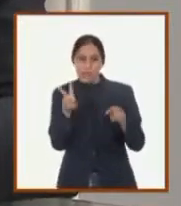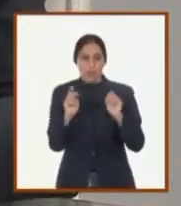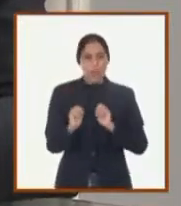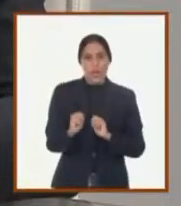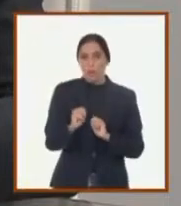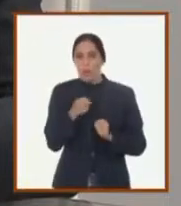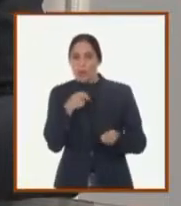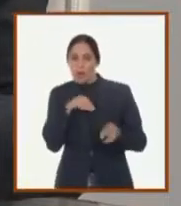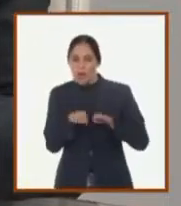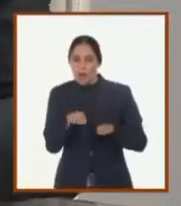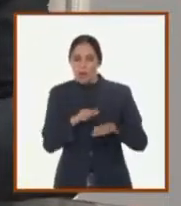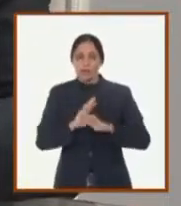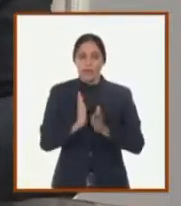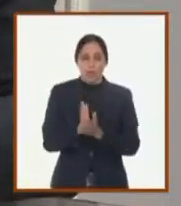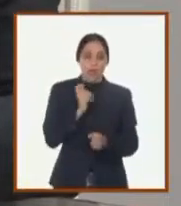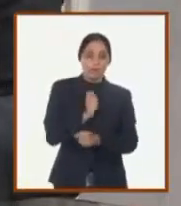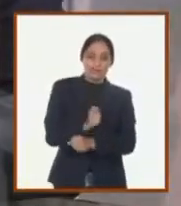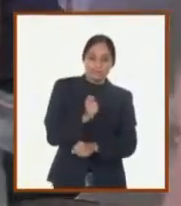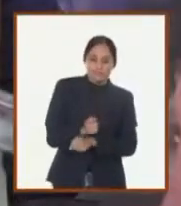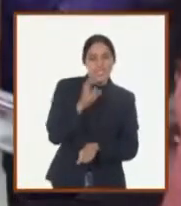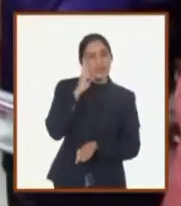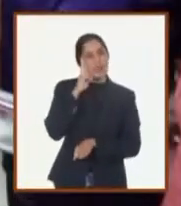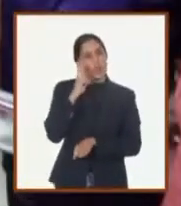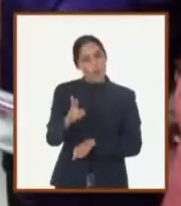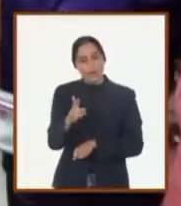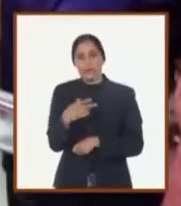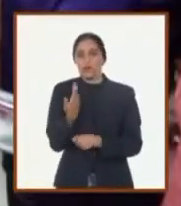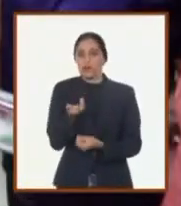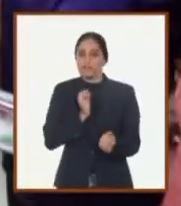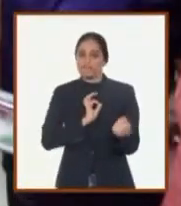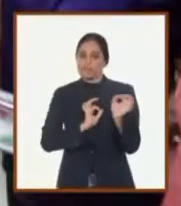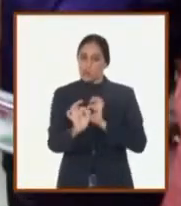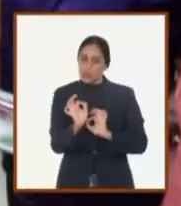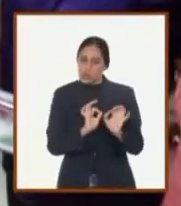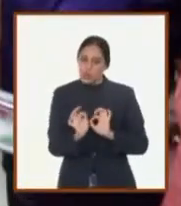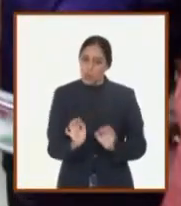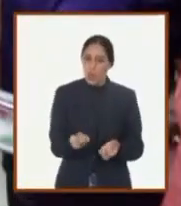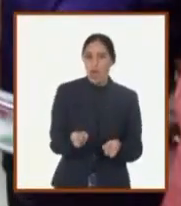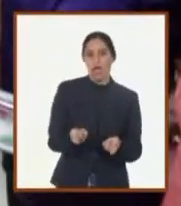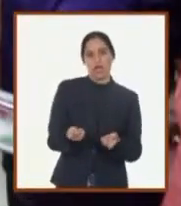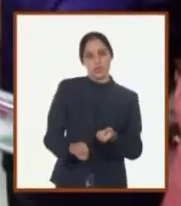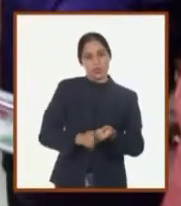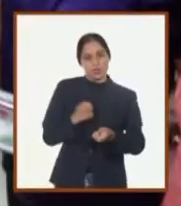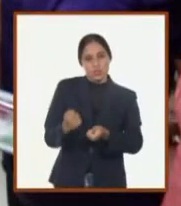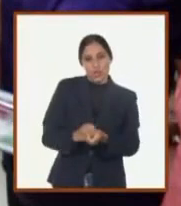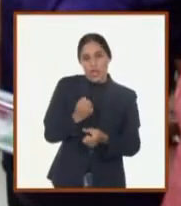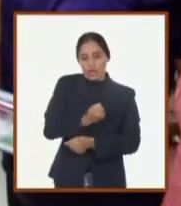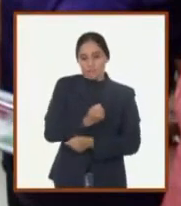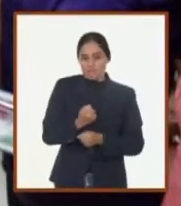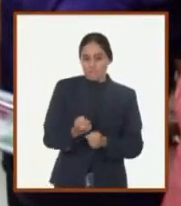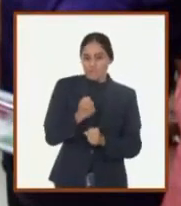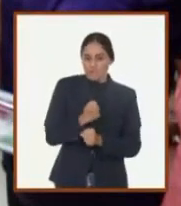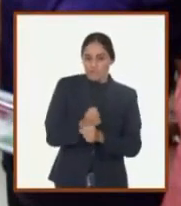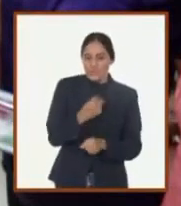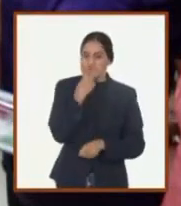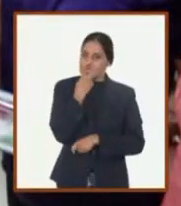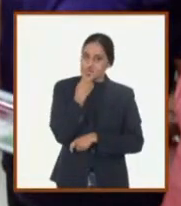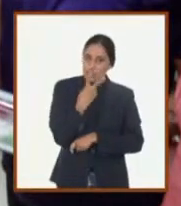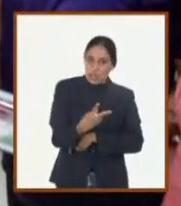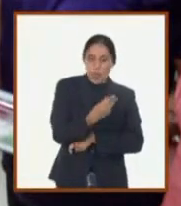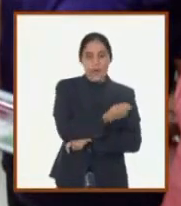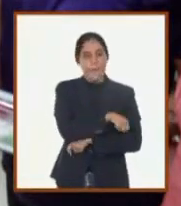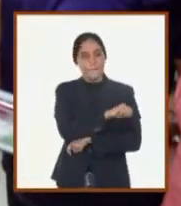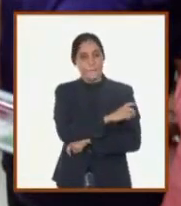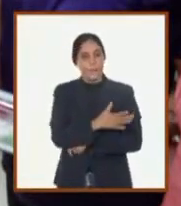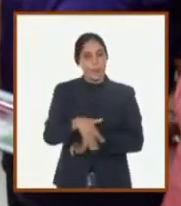que se mantenga la idea de que hay que conservar que hay que cuidar las cosas de buen gusto de la atención a las personas